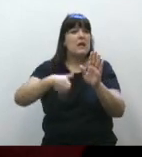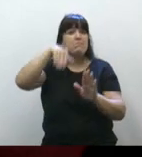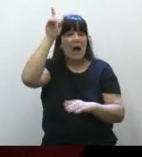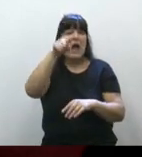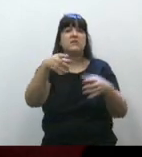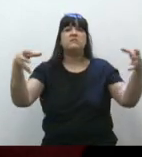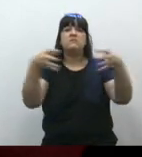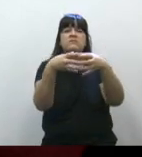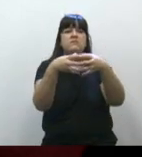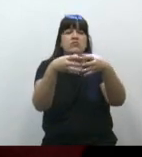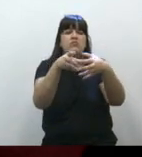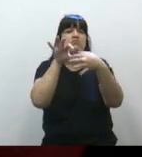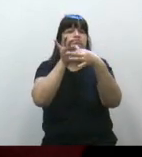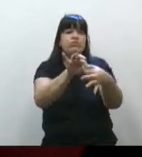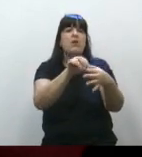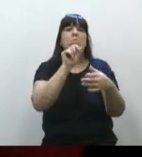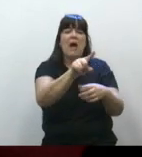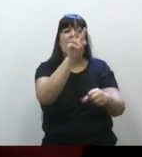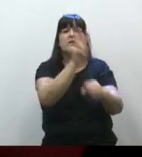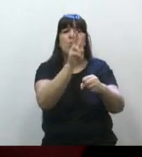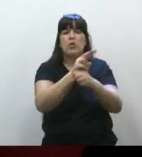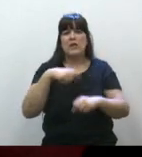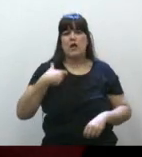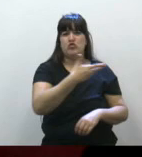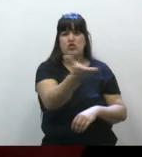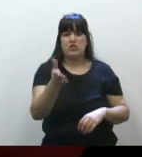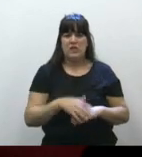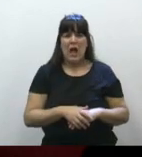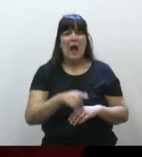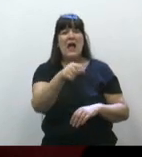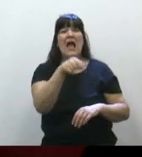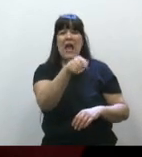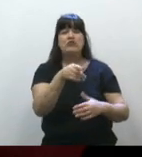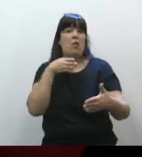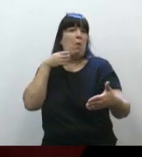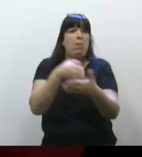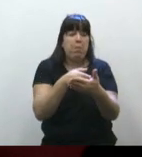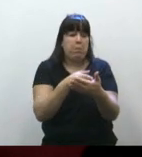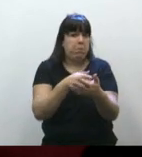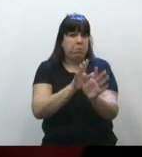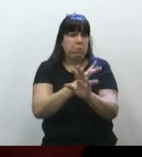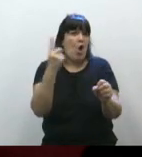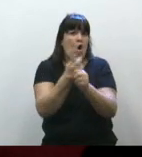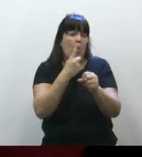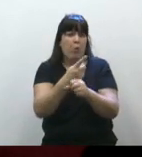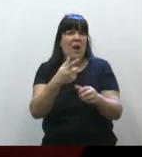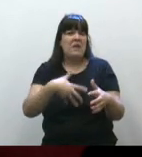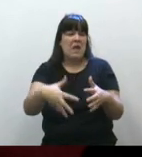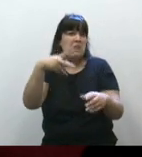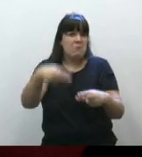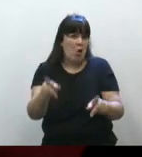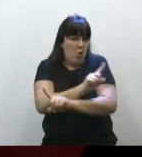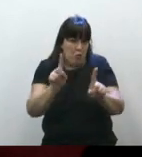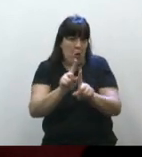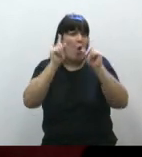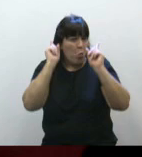bloque ligado a la seguridad social y que de ninguna manera eso es un impedimento para poder interrumpir el embarazo en las